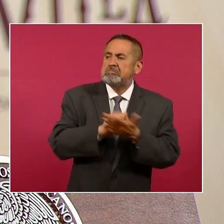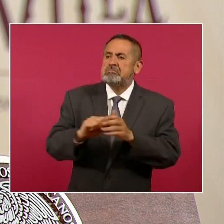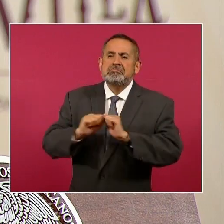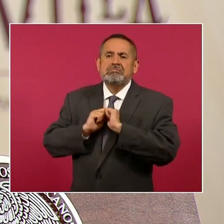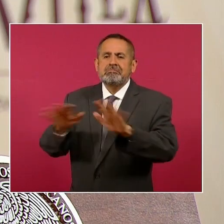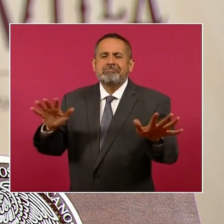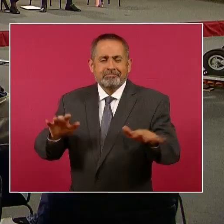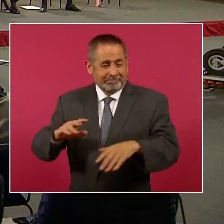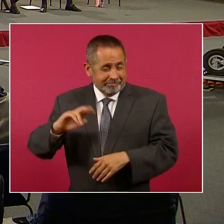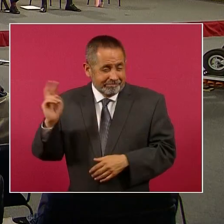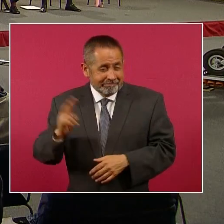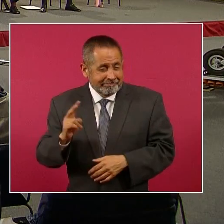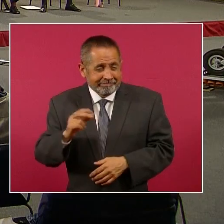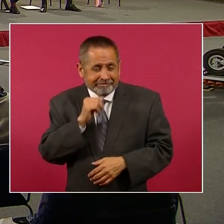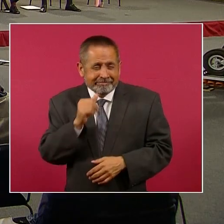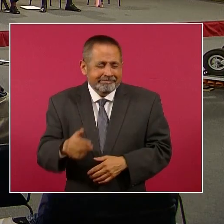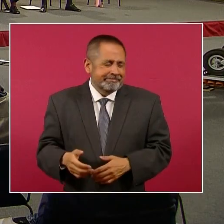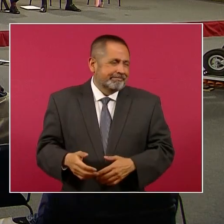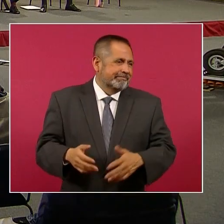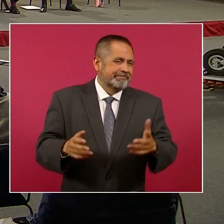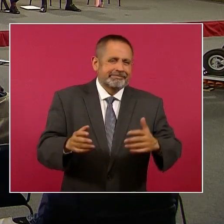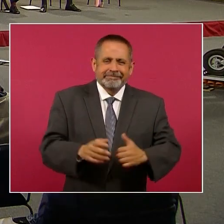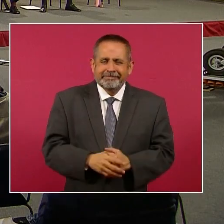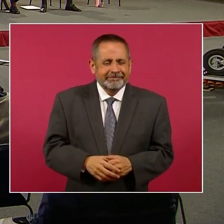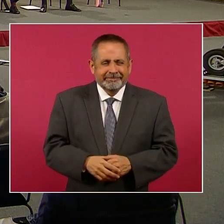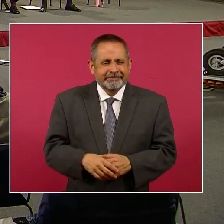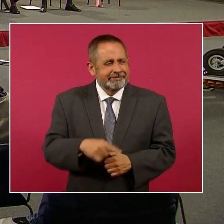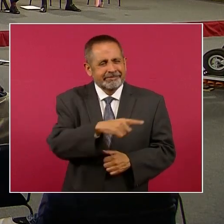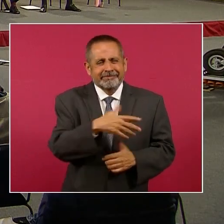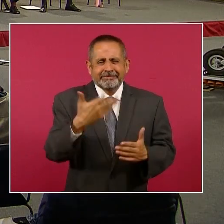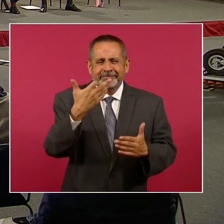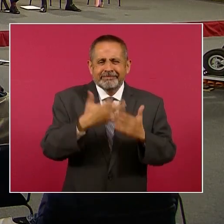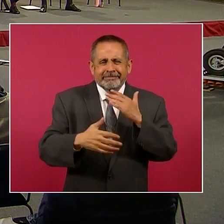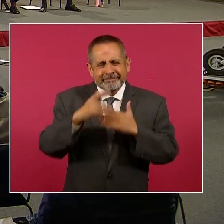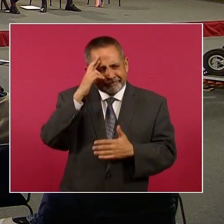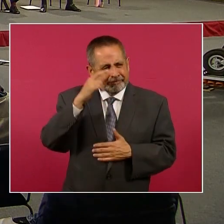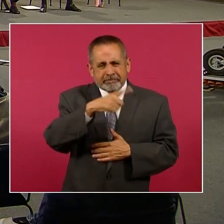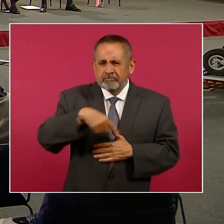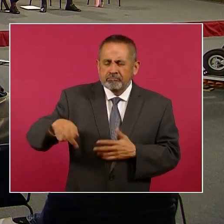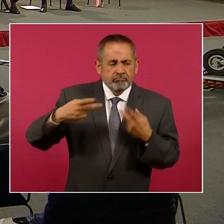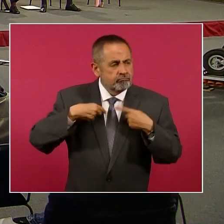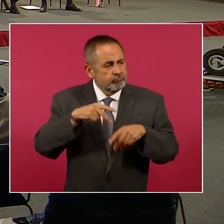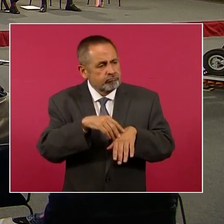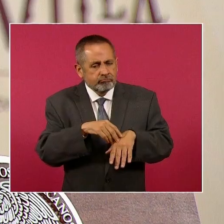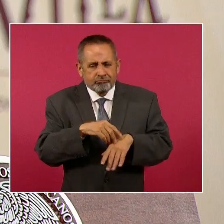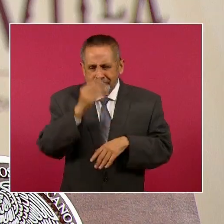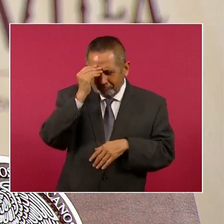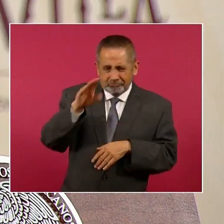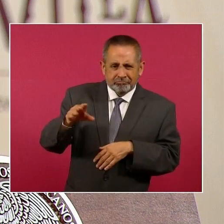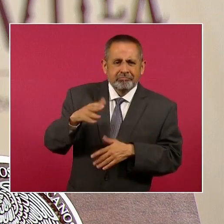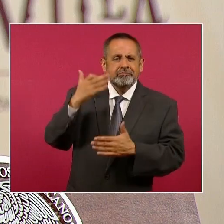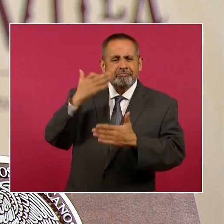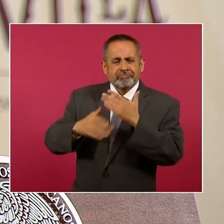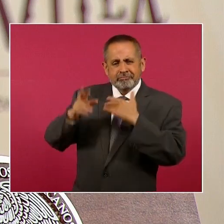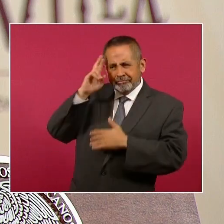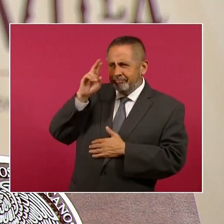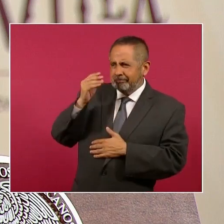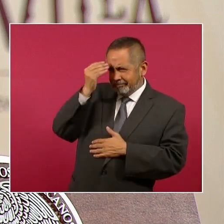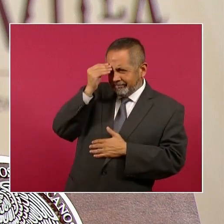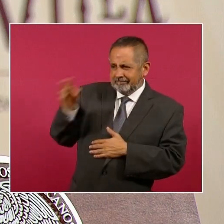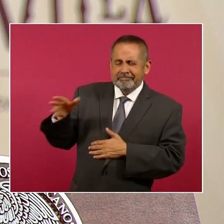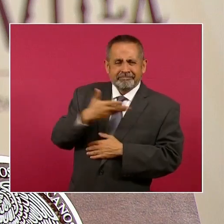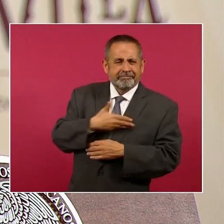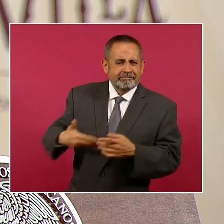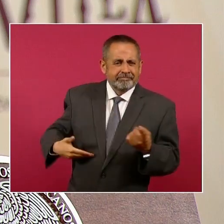La verdad es que parece esto una falta de respeto a sus lectores y también al presidente por